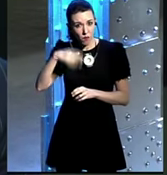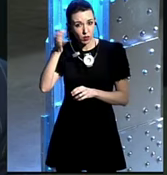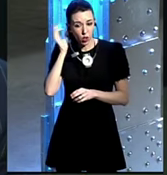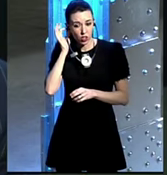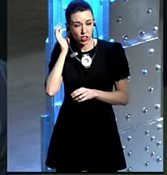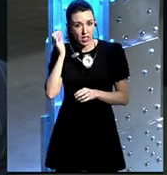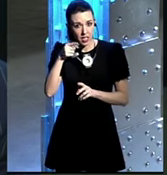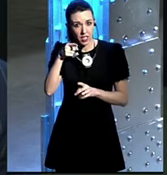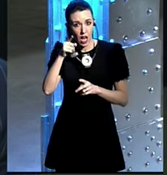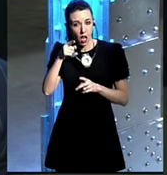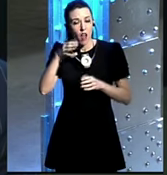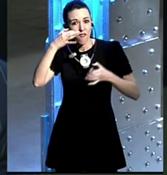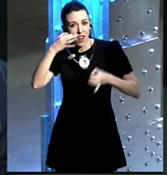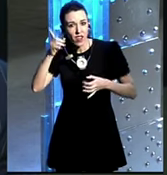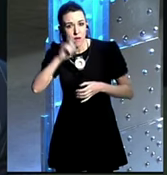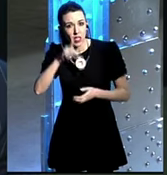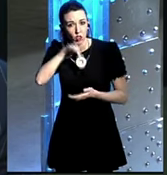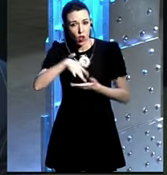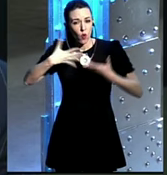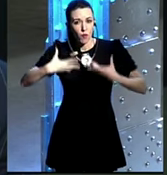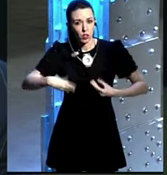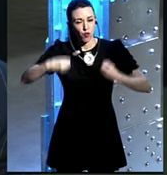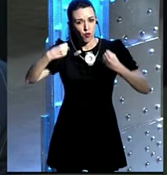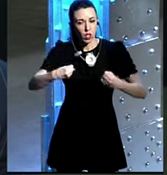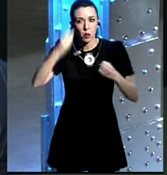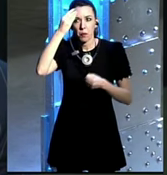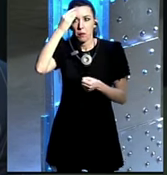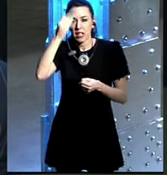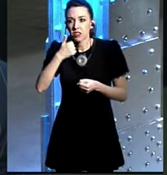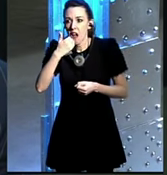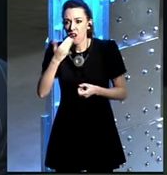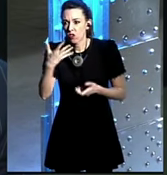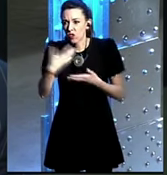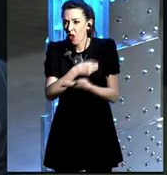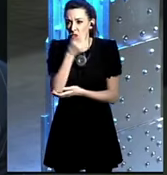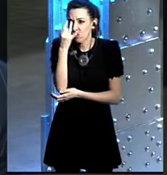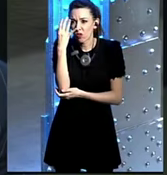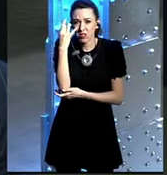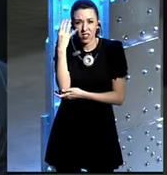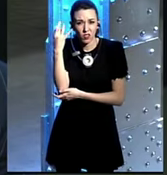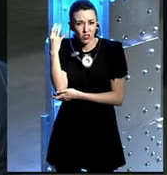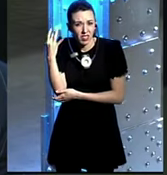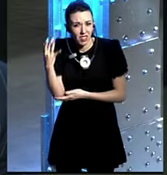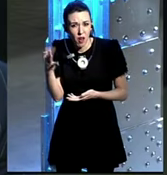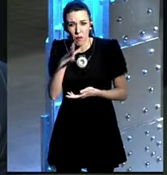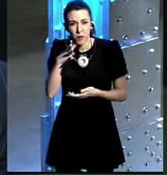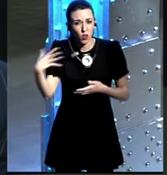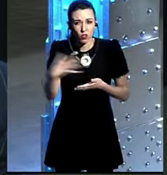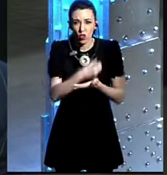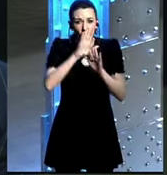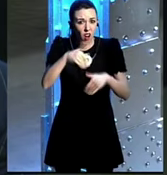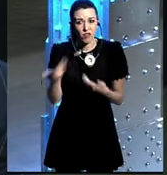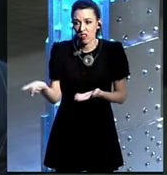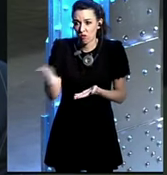de... ¿verdad? Miente. Y cuando estás muy deprimido, piensas que nada tiene sentido, porque al fin y al cabo, todos vamos a